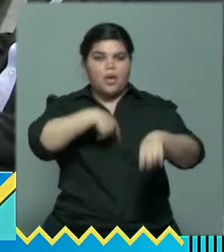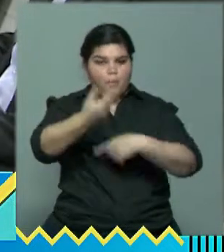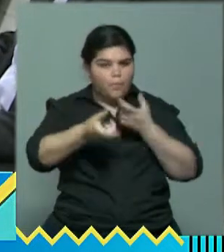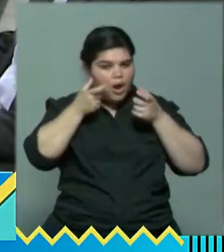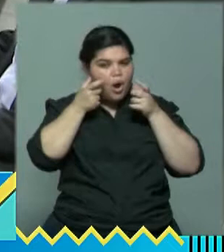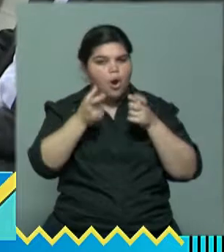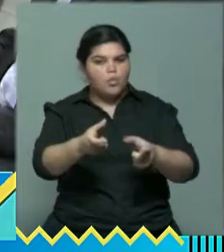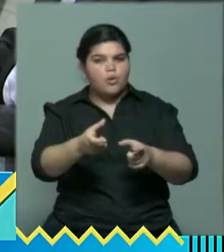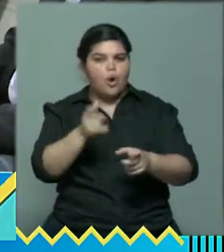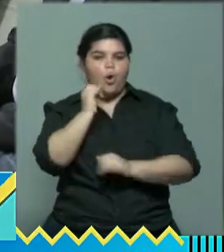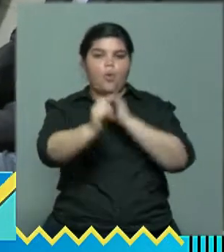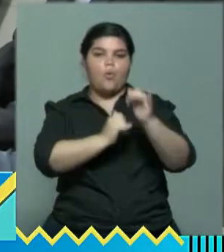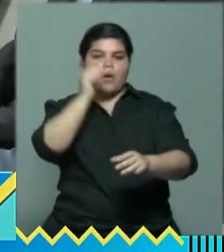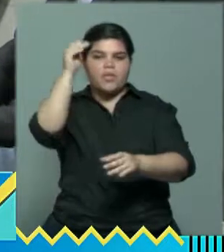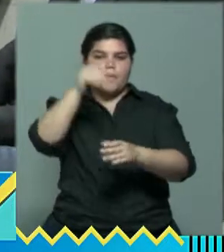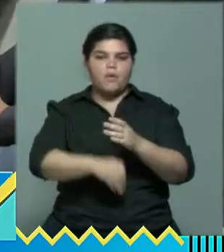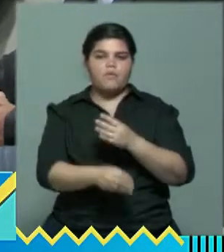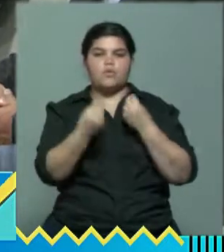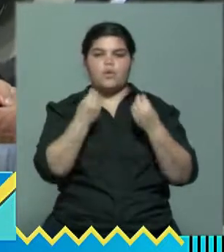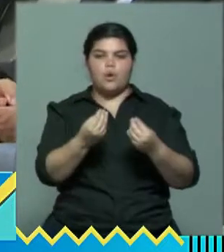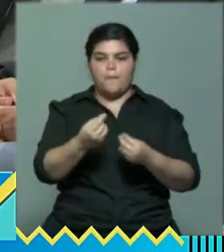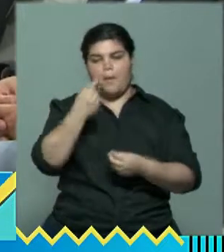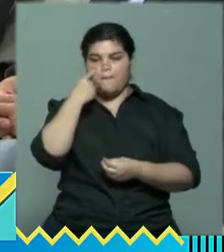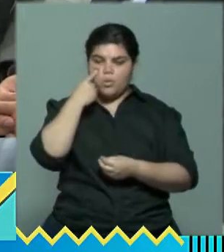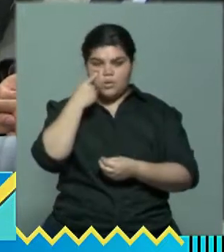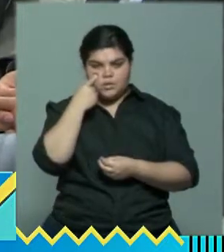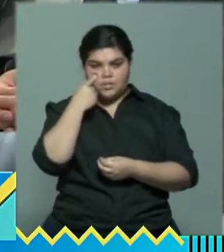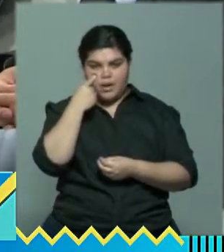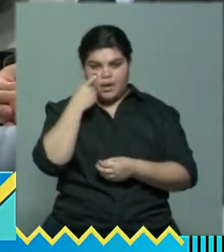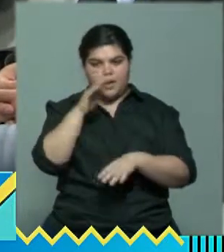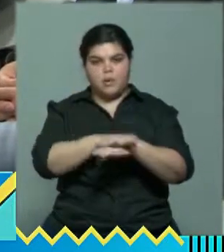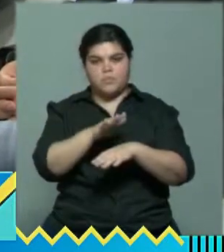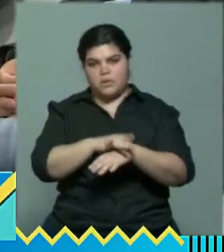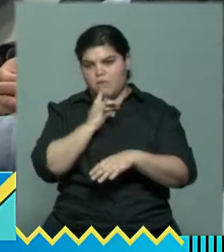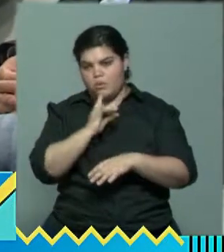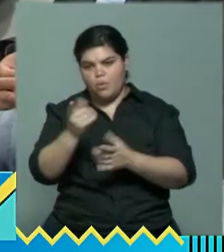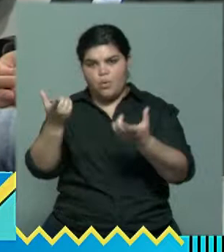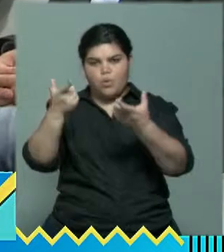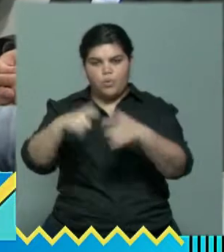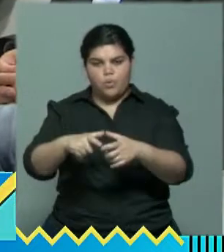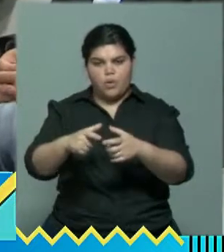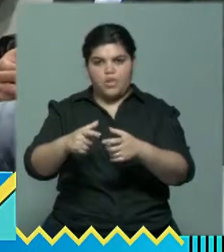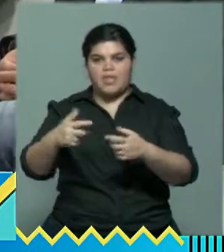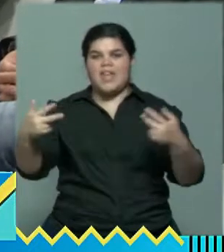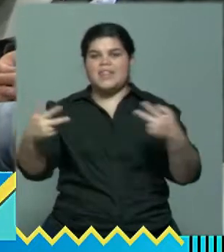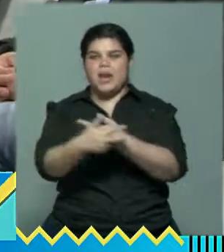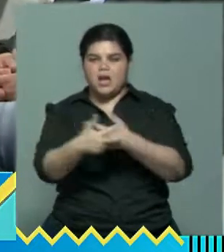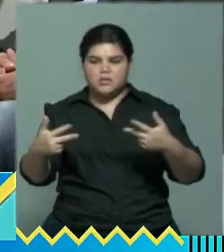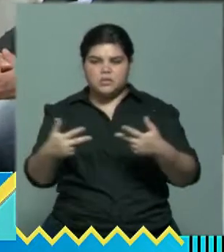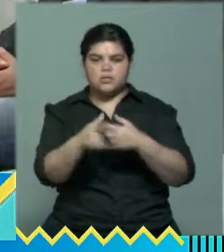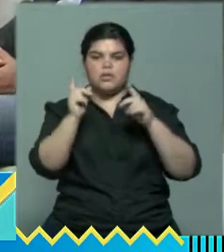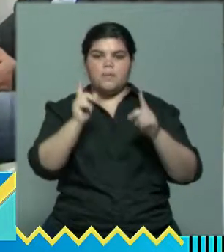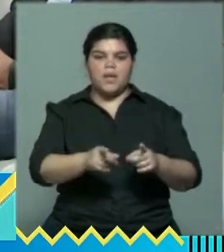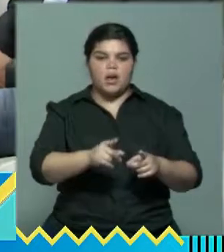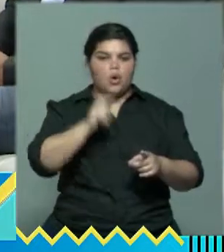en el tema de cómo va a ser el control municipal a través de los cuerpos municipales de tránsito, el control de los juzgados administrativos de